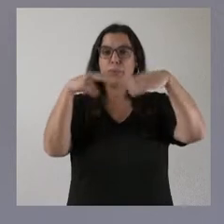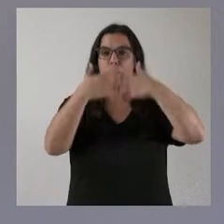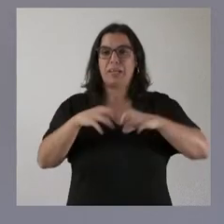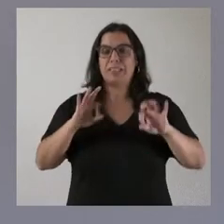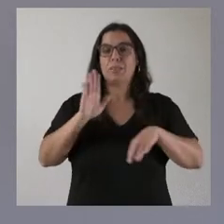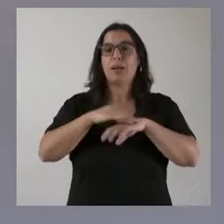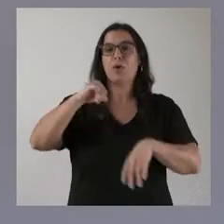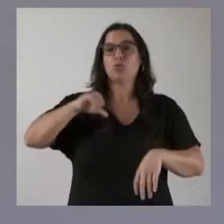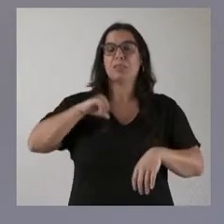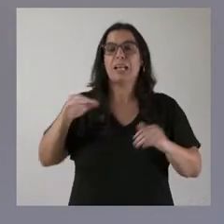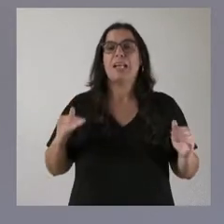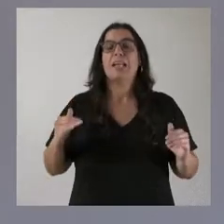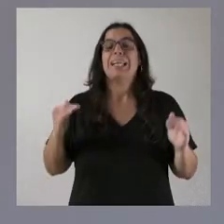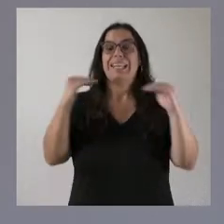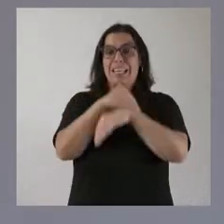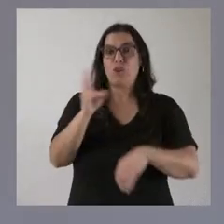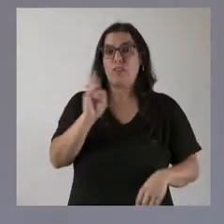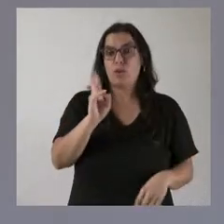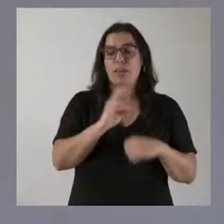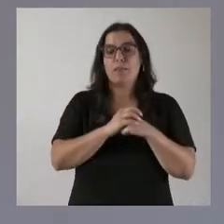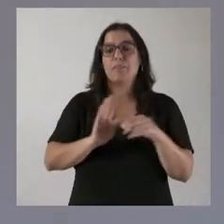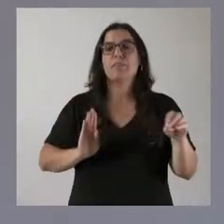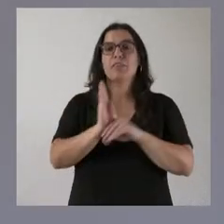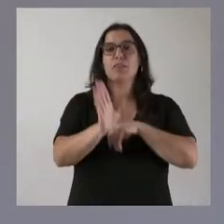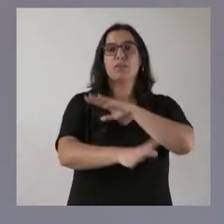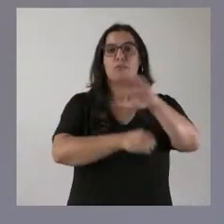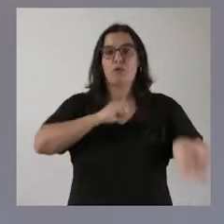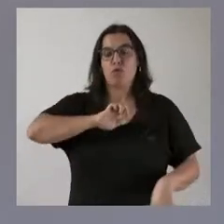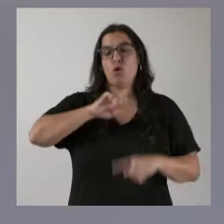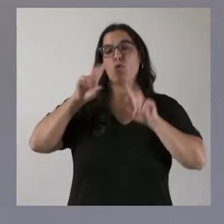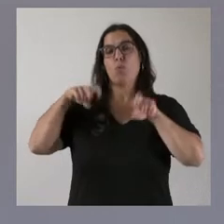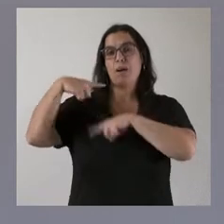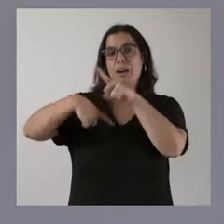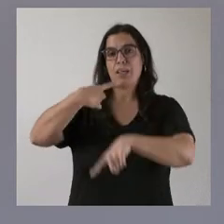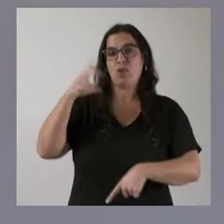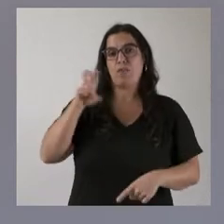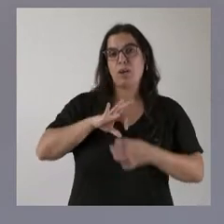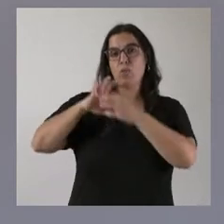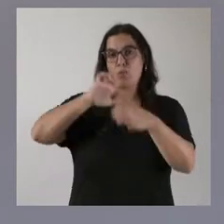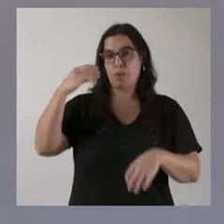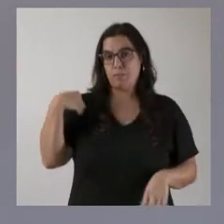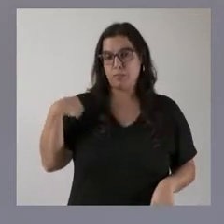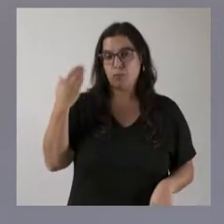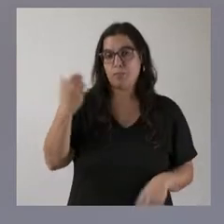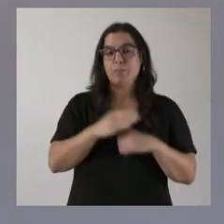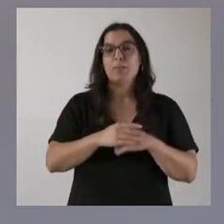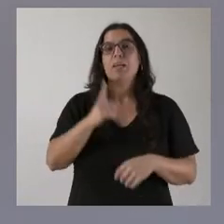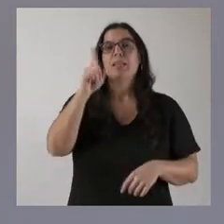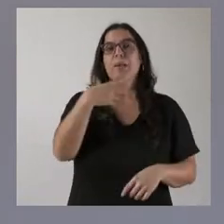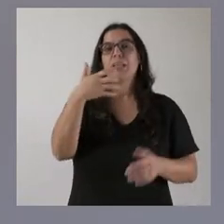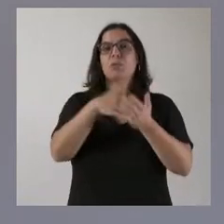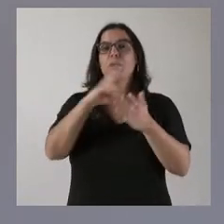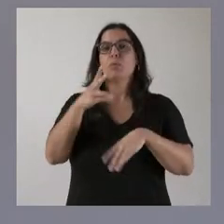clínico universitario de Valladolid financiado con next generation procedentes de la Unión Europea y medio millón de euros para